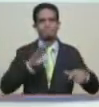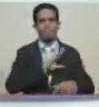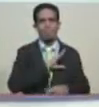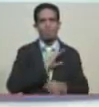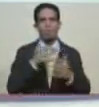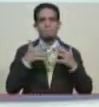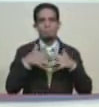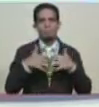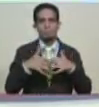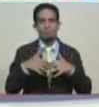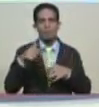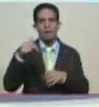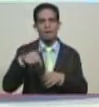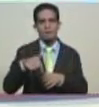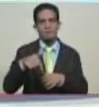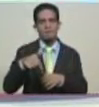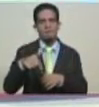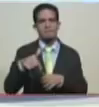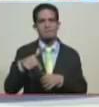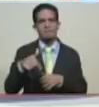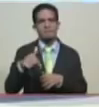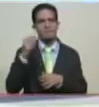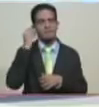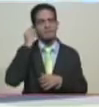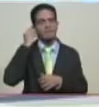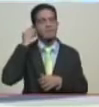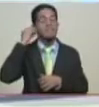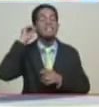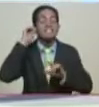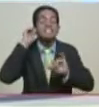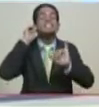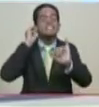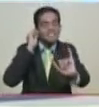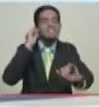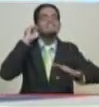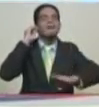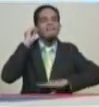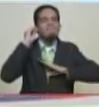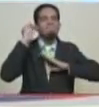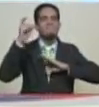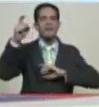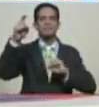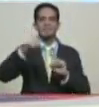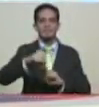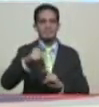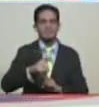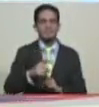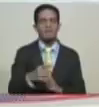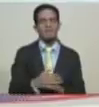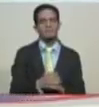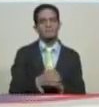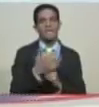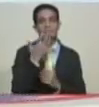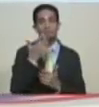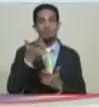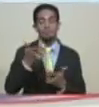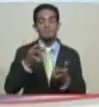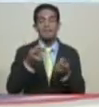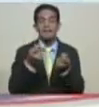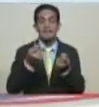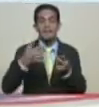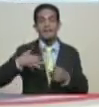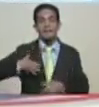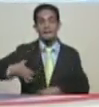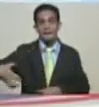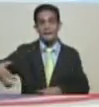producción de la riqueza y satisfacción de necesidades. Producción de riqueza y satisfacción de necesidades. Riqueza nacional e internacional